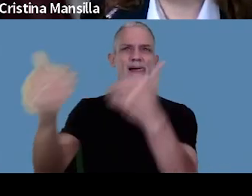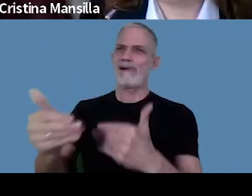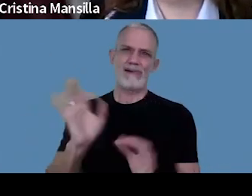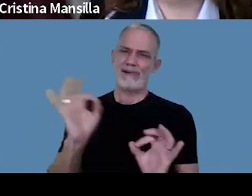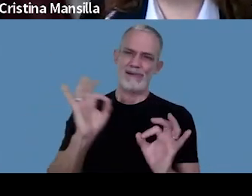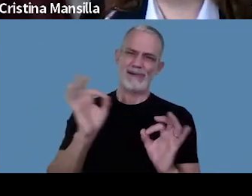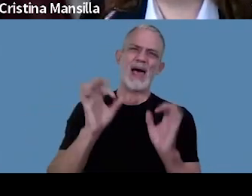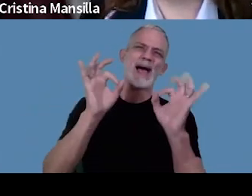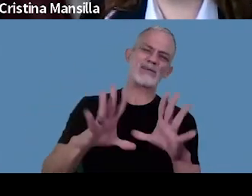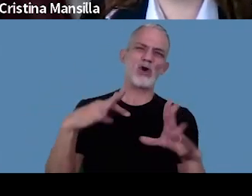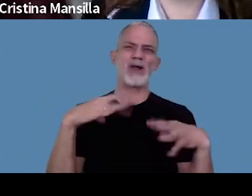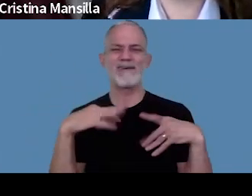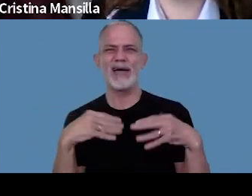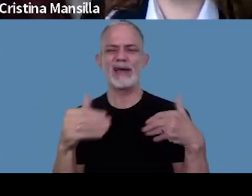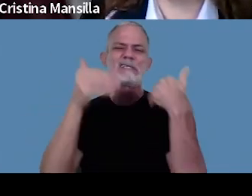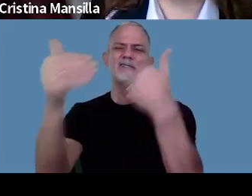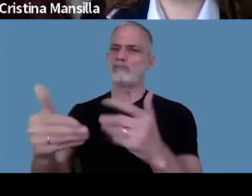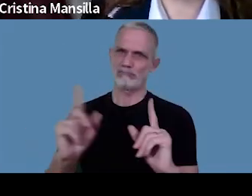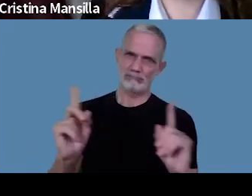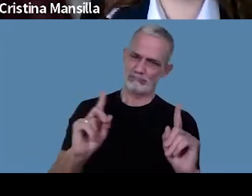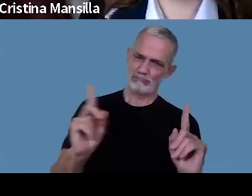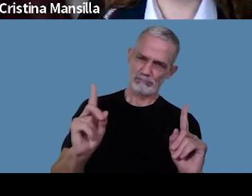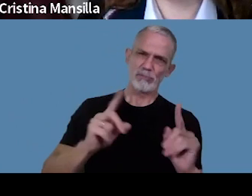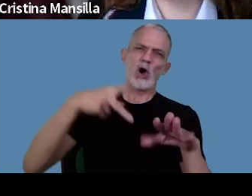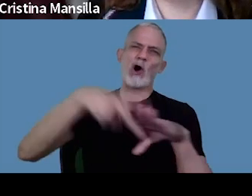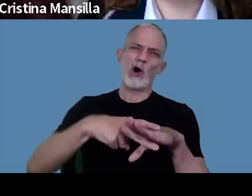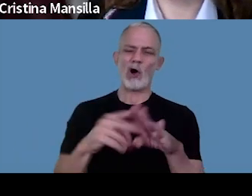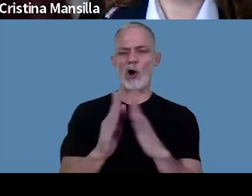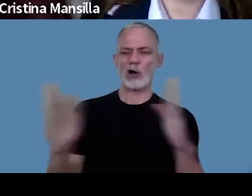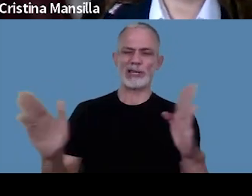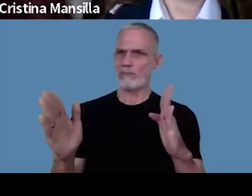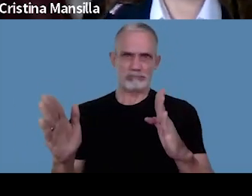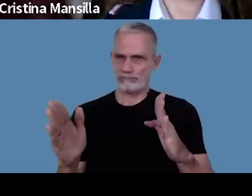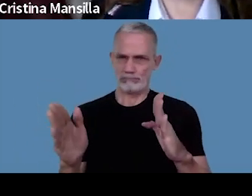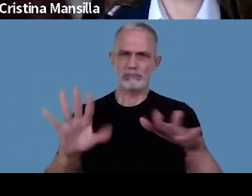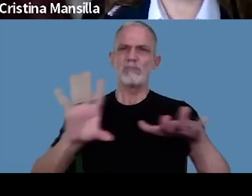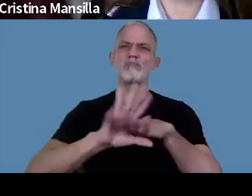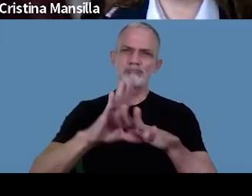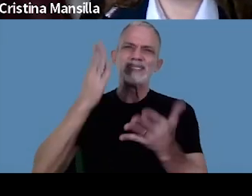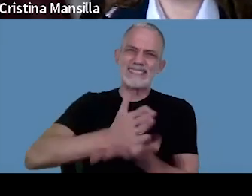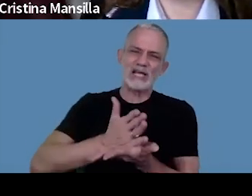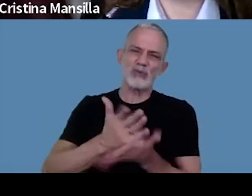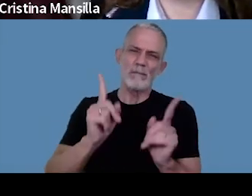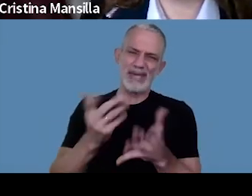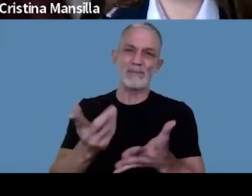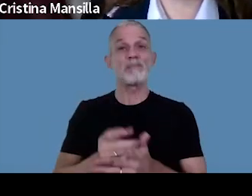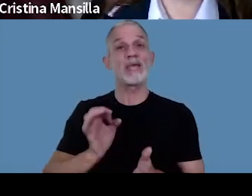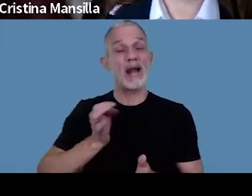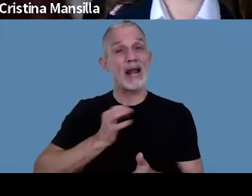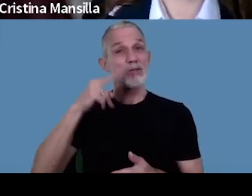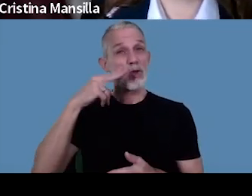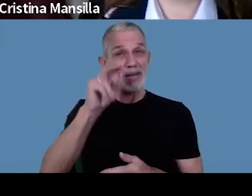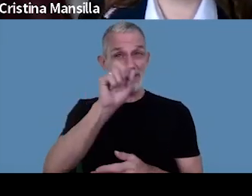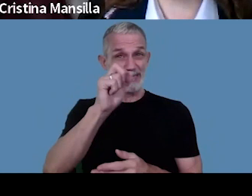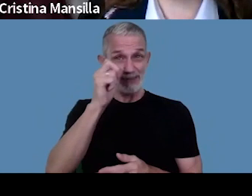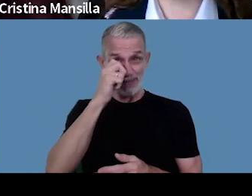alcanza la feria administrativa para interrumpir su eficacia. Y por ello, para el año 2023,